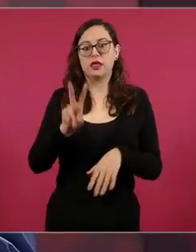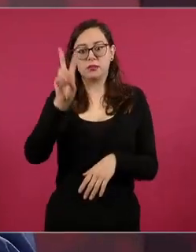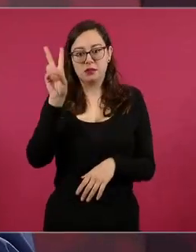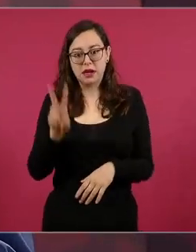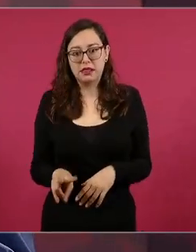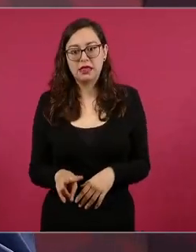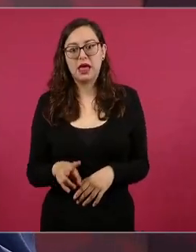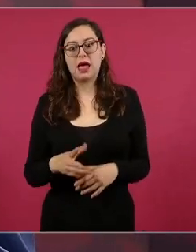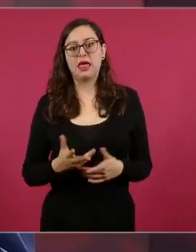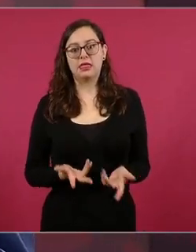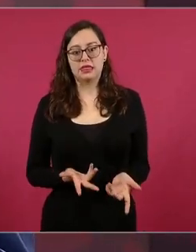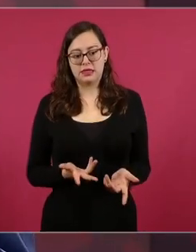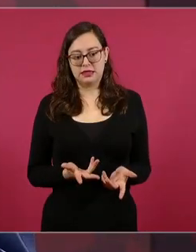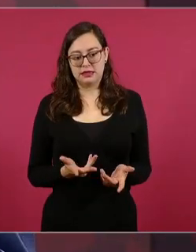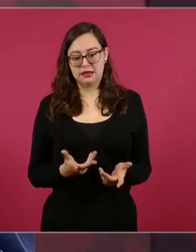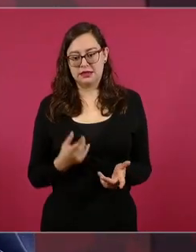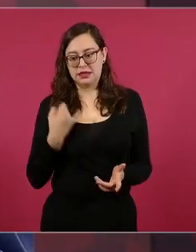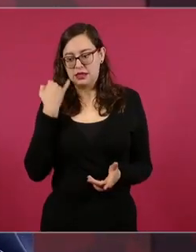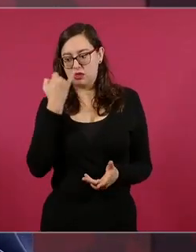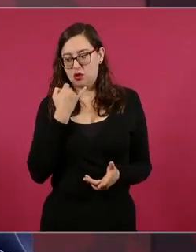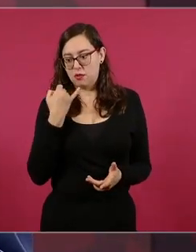para usar mejor el lenguaje,